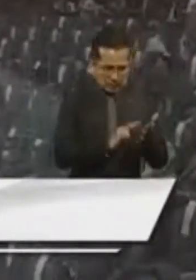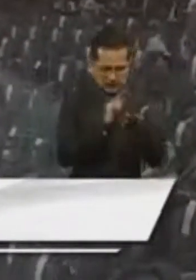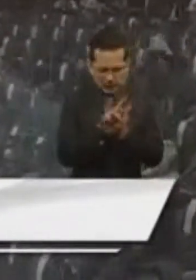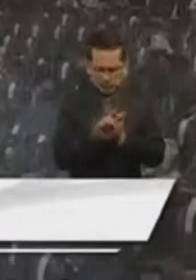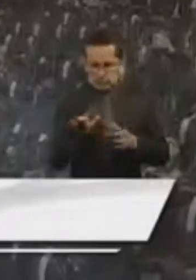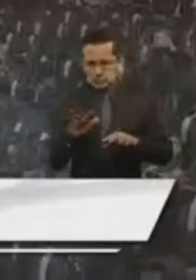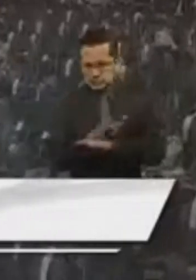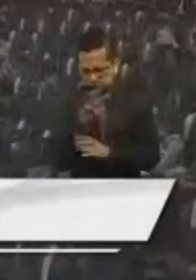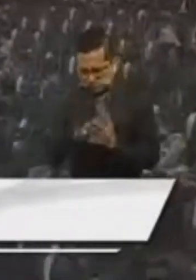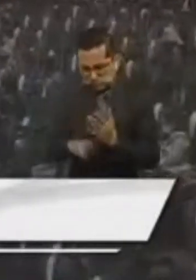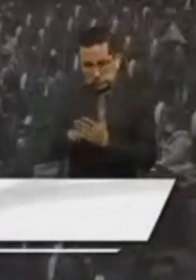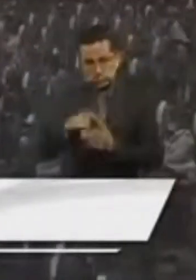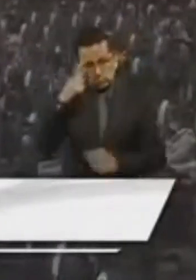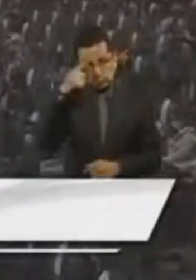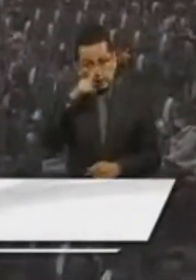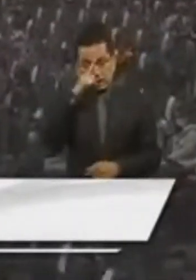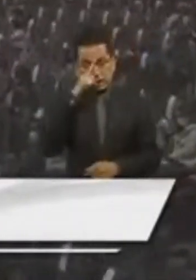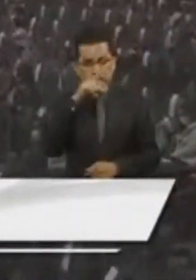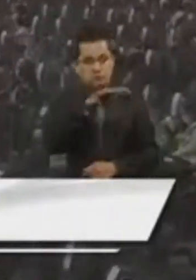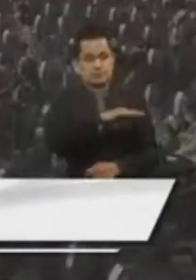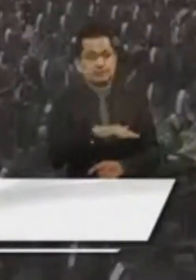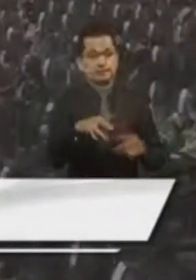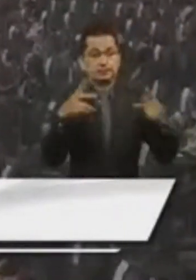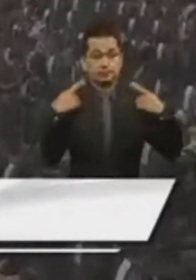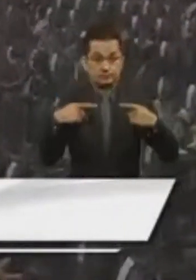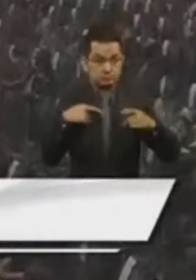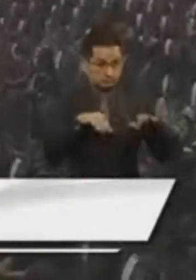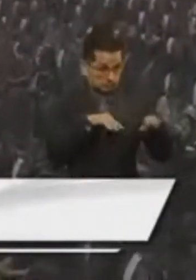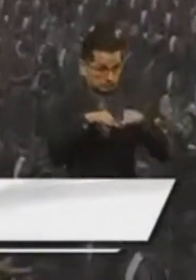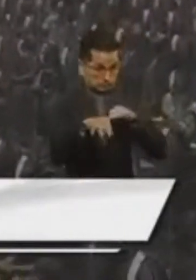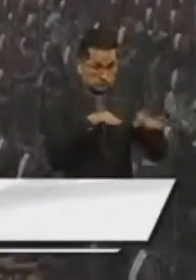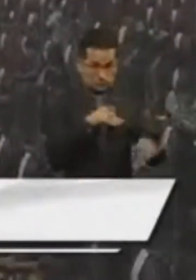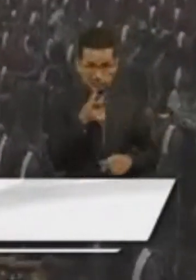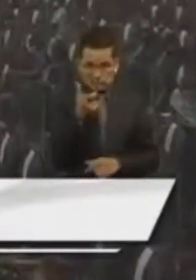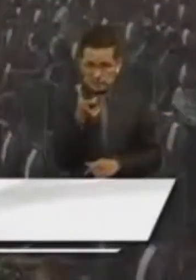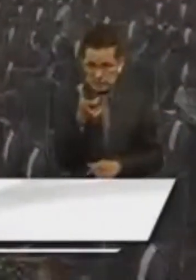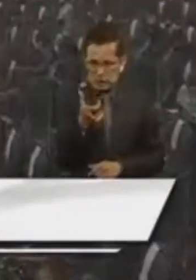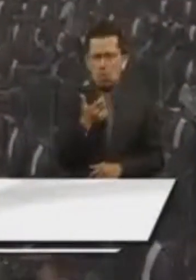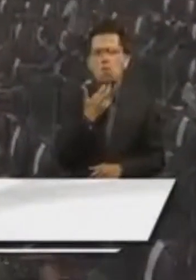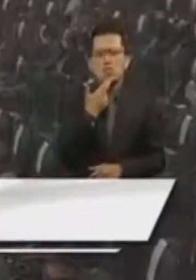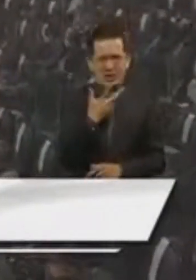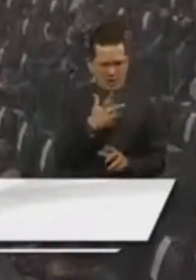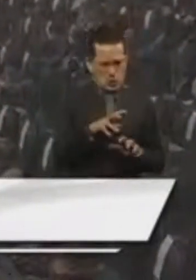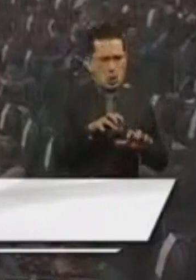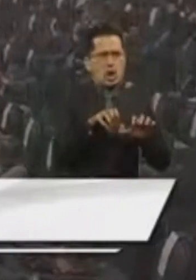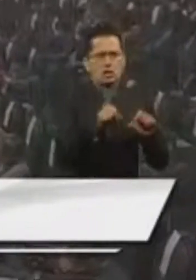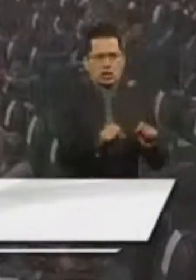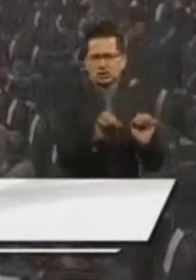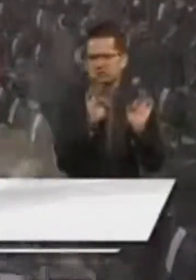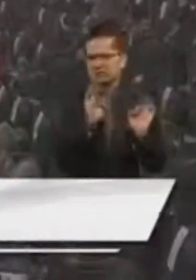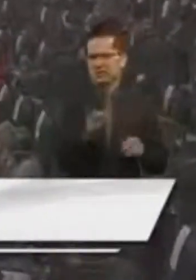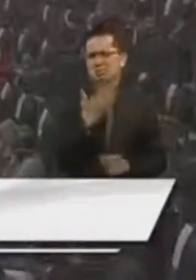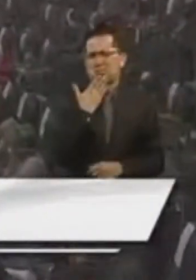adquisitivo, del reparto de utilidades, de las pensiones,